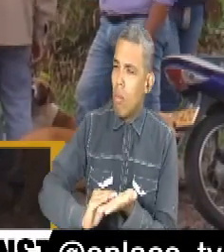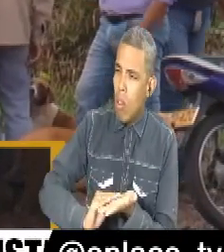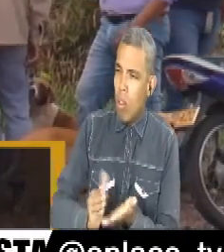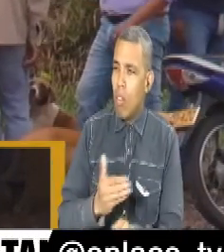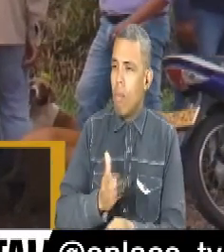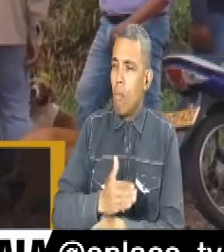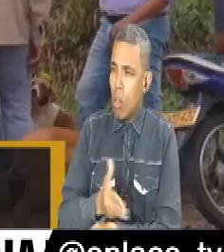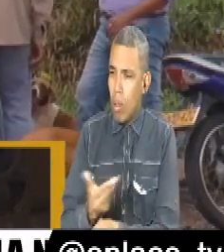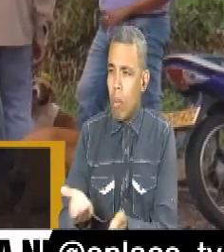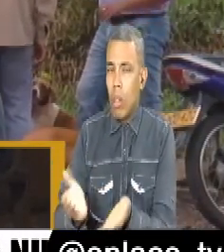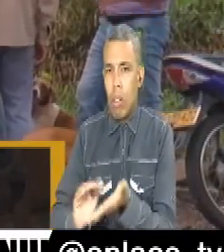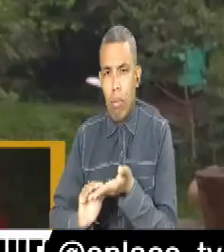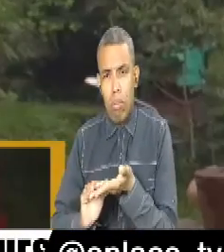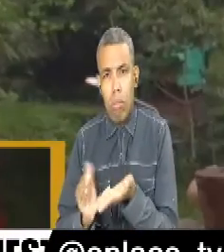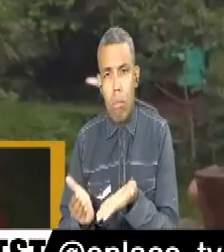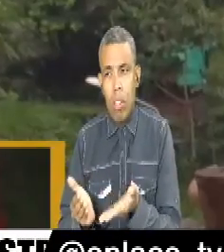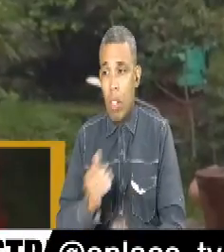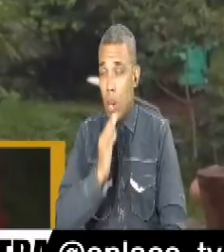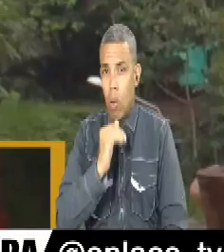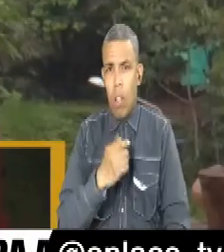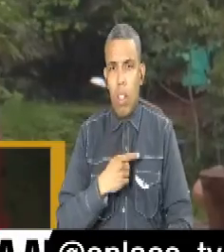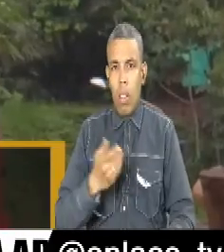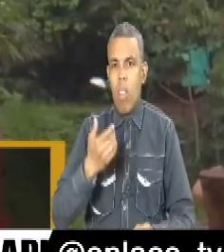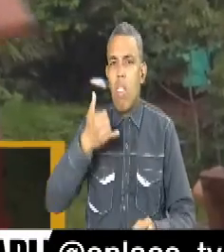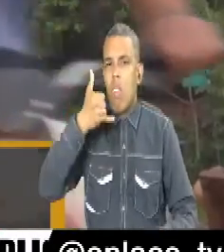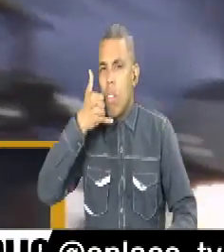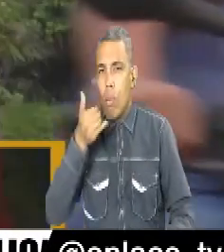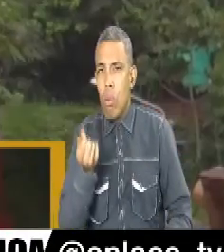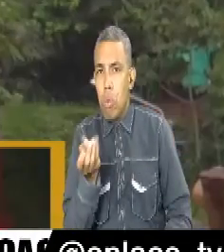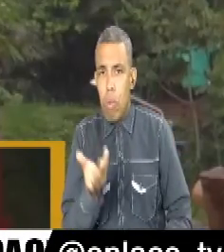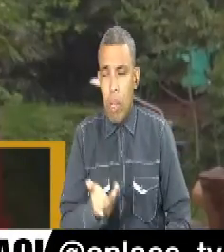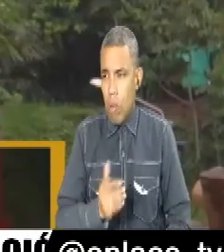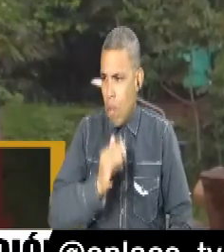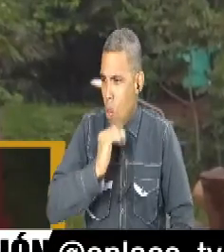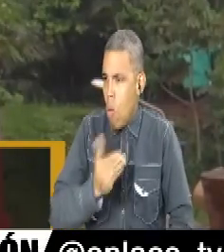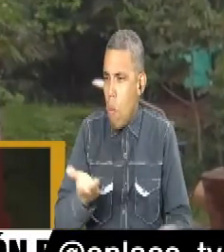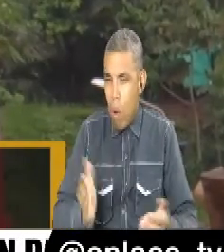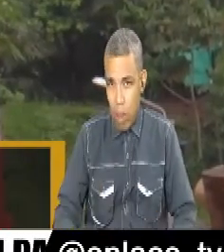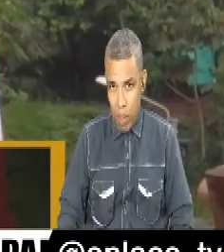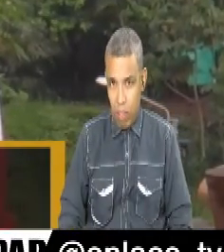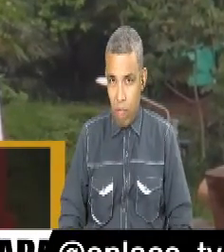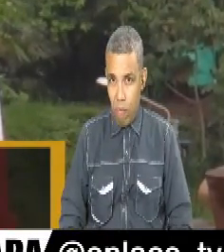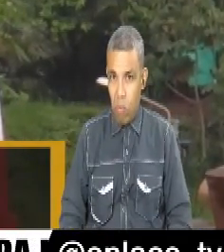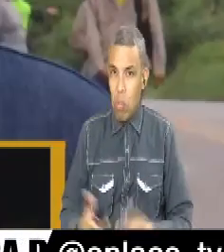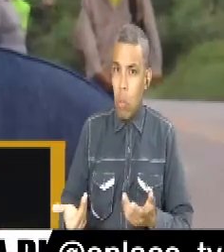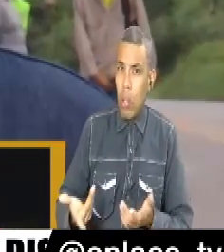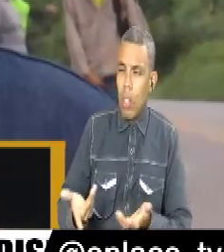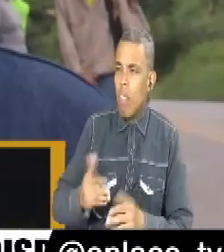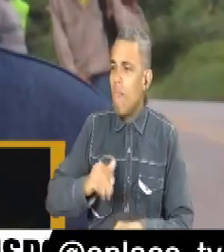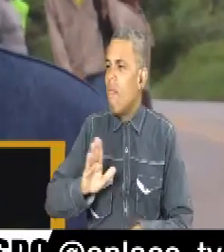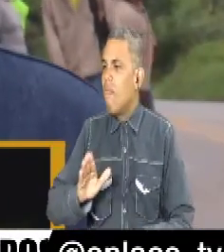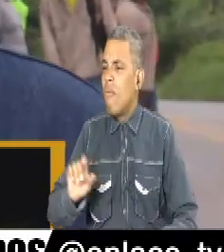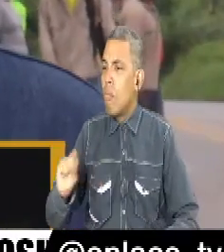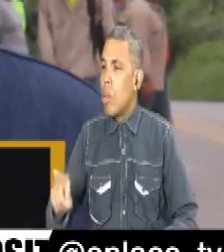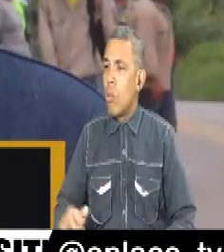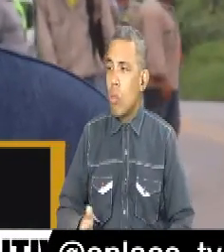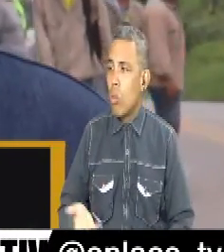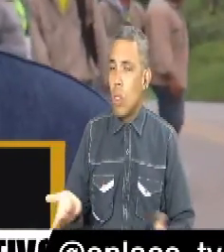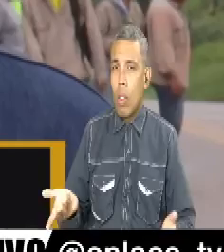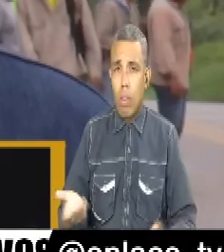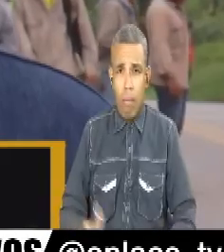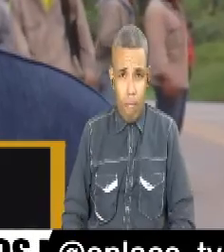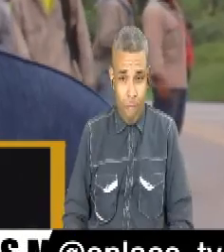hay teléfono, no hay nada con quien comunicarnos, porque la situación de esto es realmente